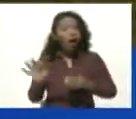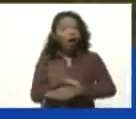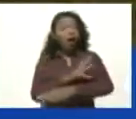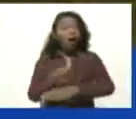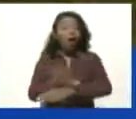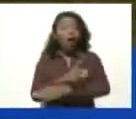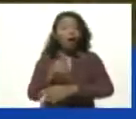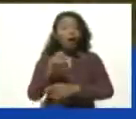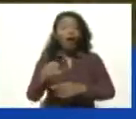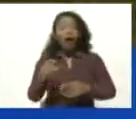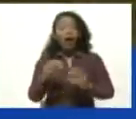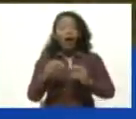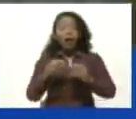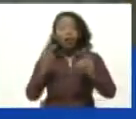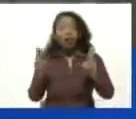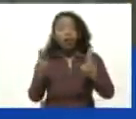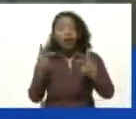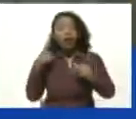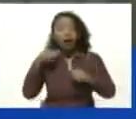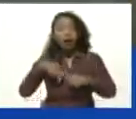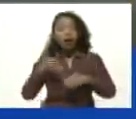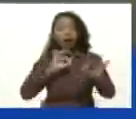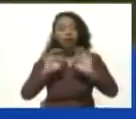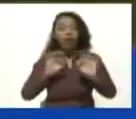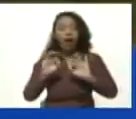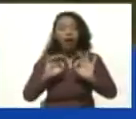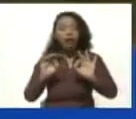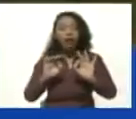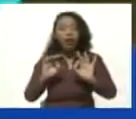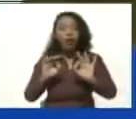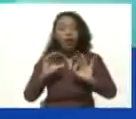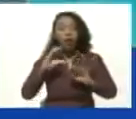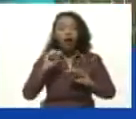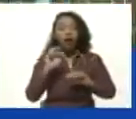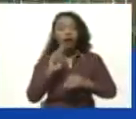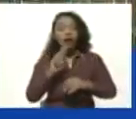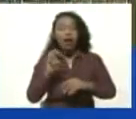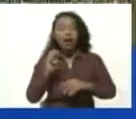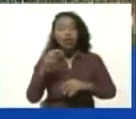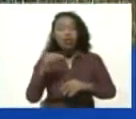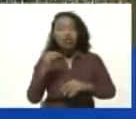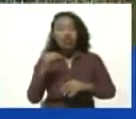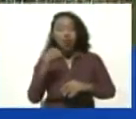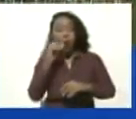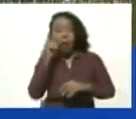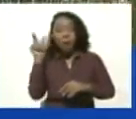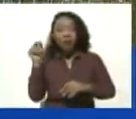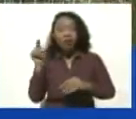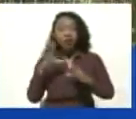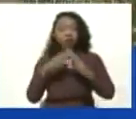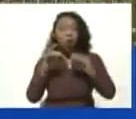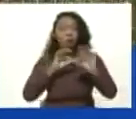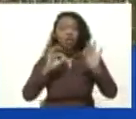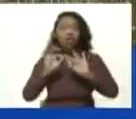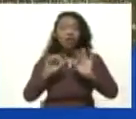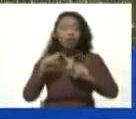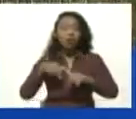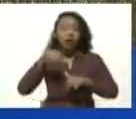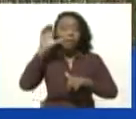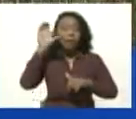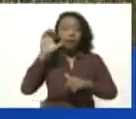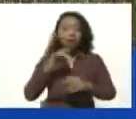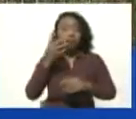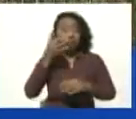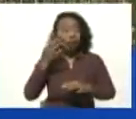Teresa Carreño. Grandes conciertos del Teatro Junín, en el Teatro La Ópera, en todos los teatros del país. Ah, me imagino,